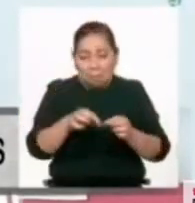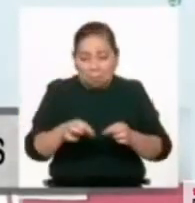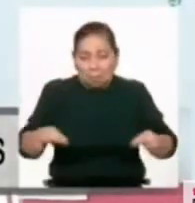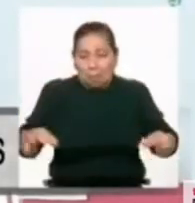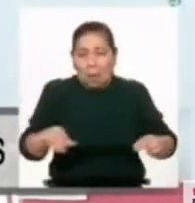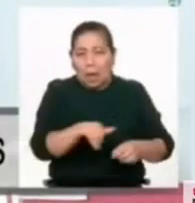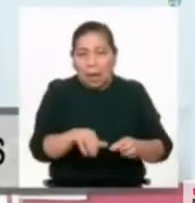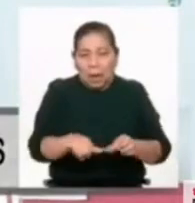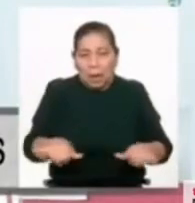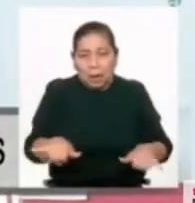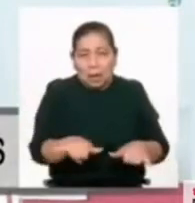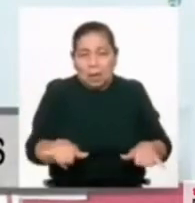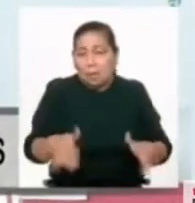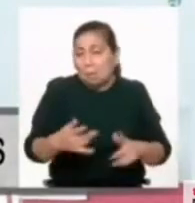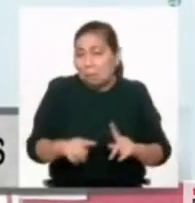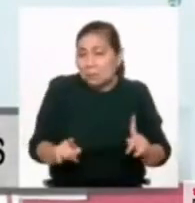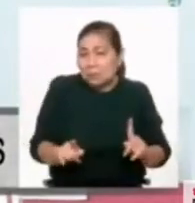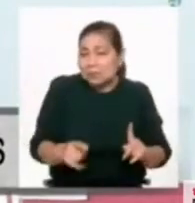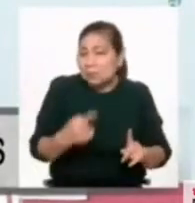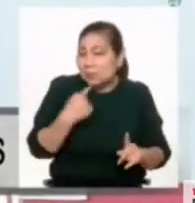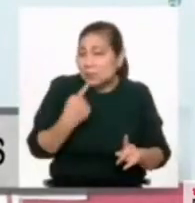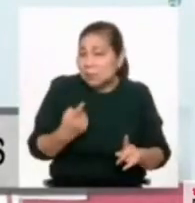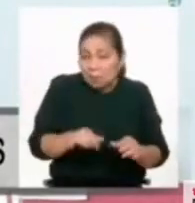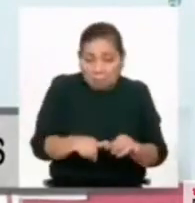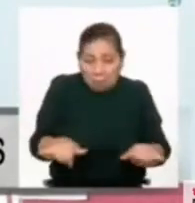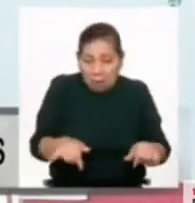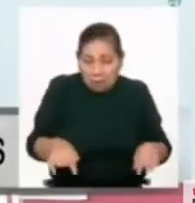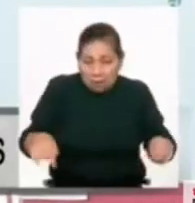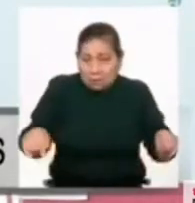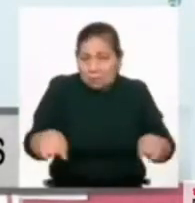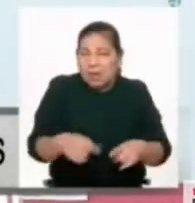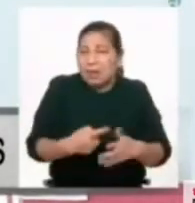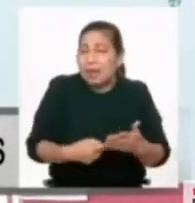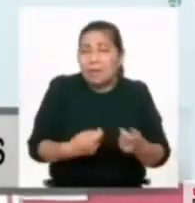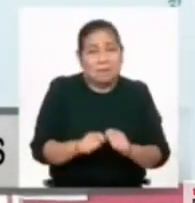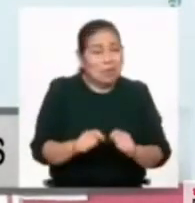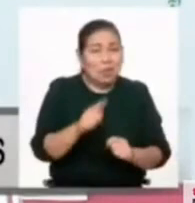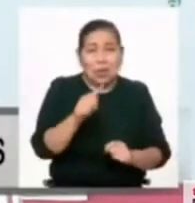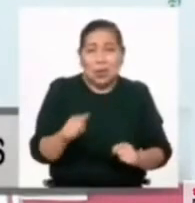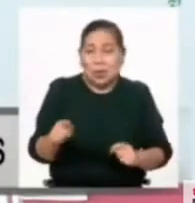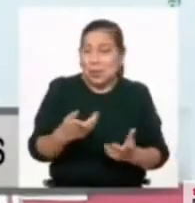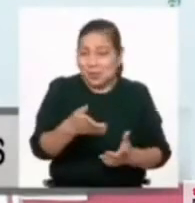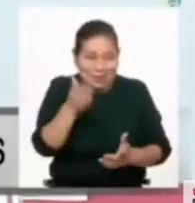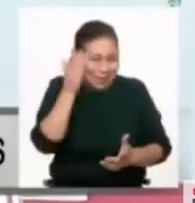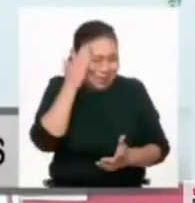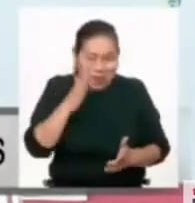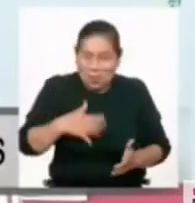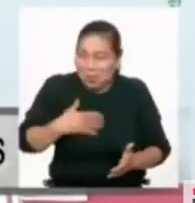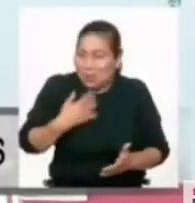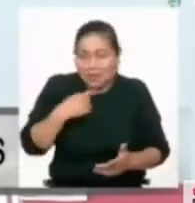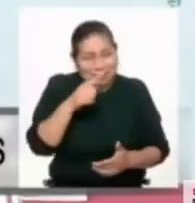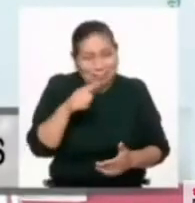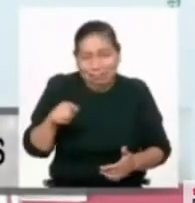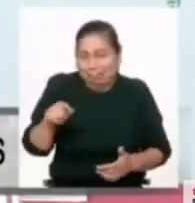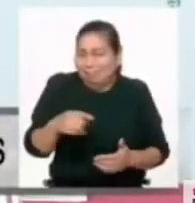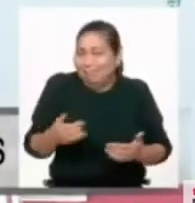metro, ¿no? Seguramente se referirá al metro cuadrado y que esa venta es nula. Ustedes saben, eso no lo podemos